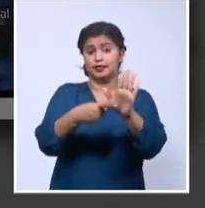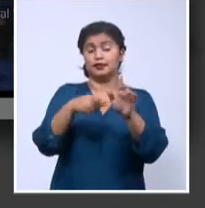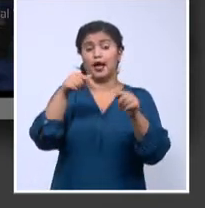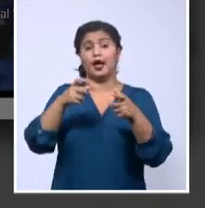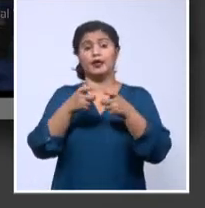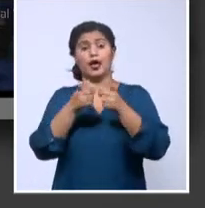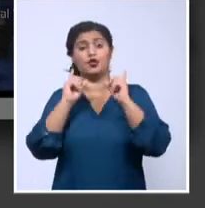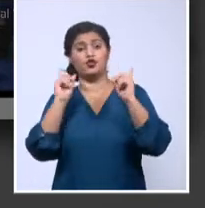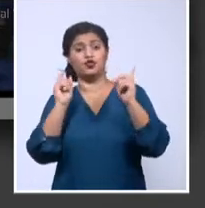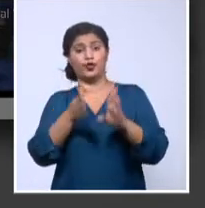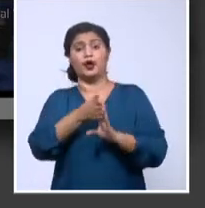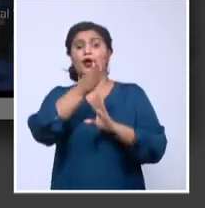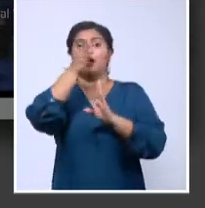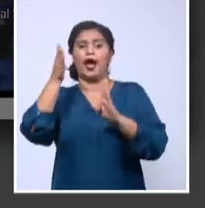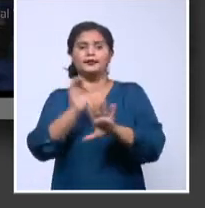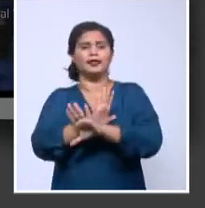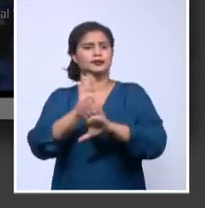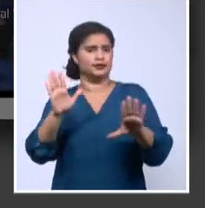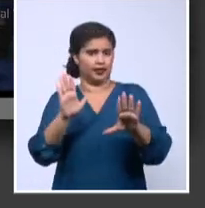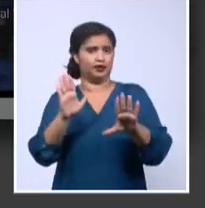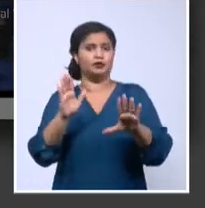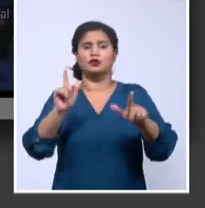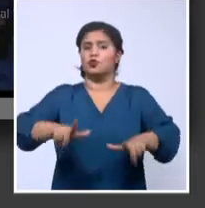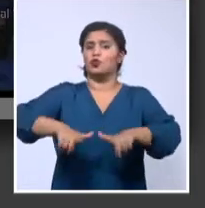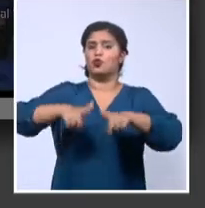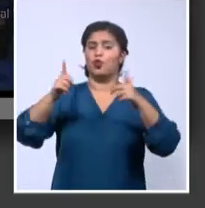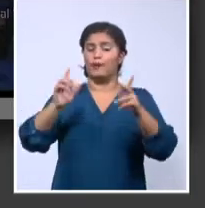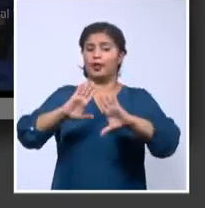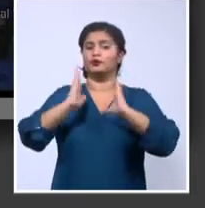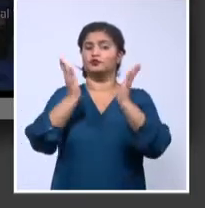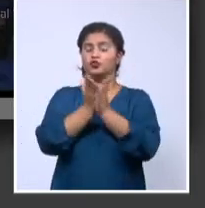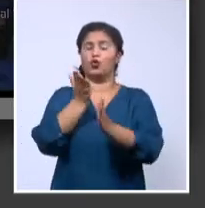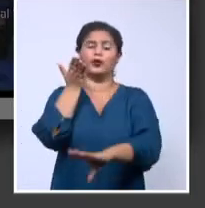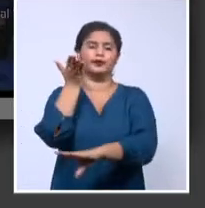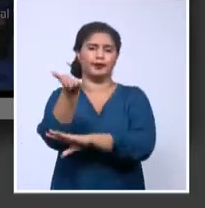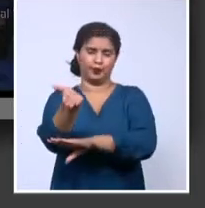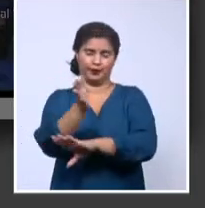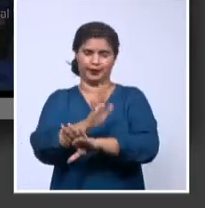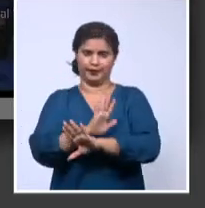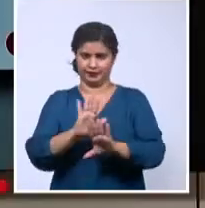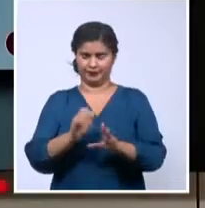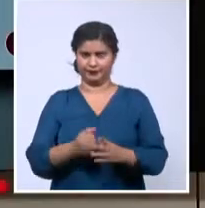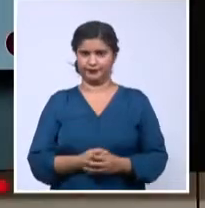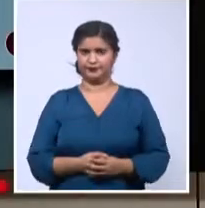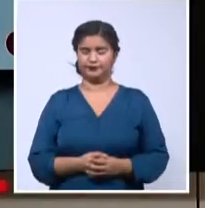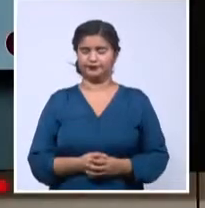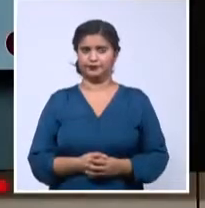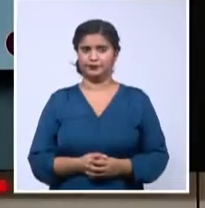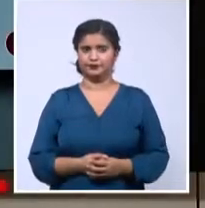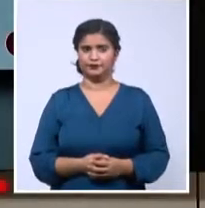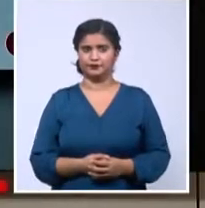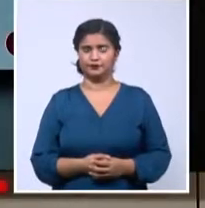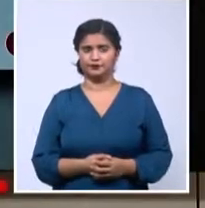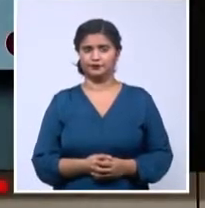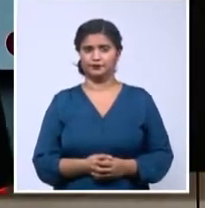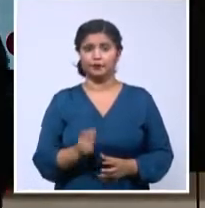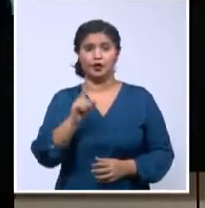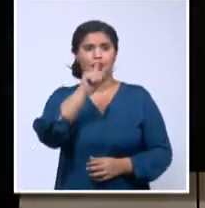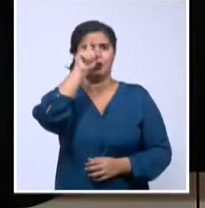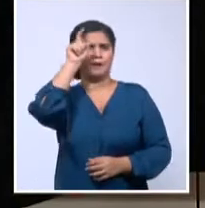hasta que estas garantías hayan sido dadas públicamente. Y pregunto, ahí, sin